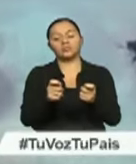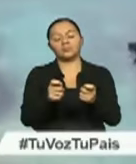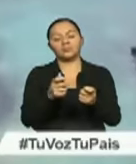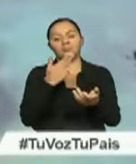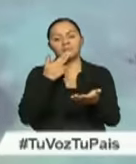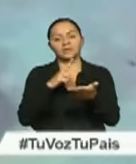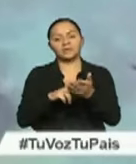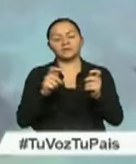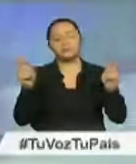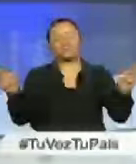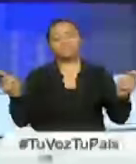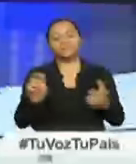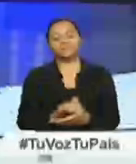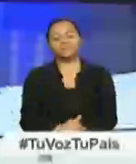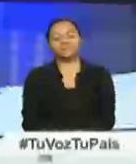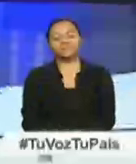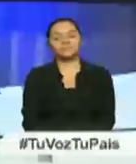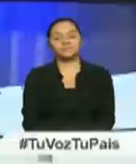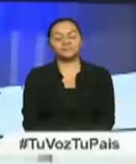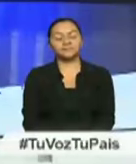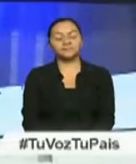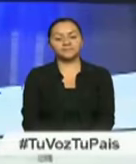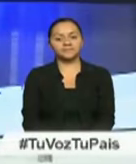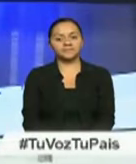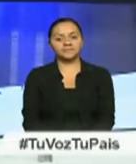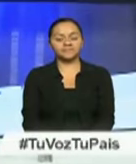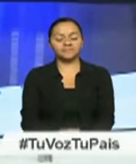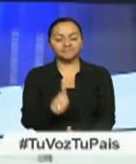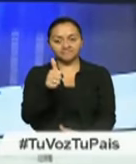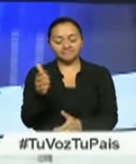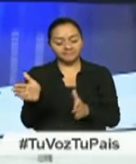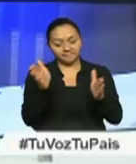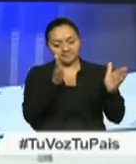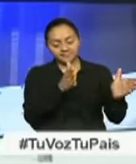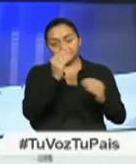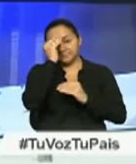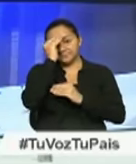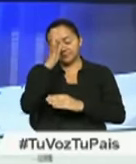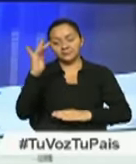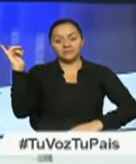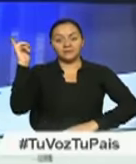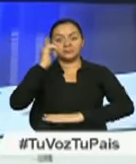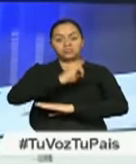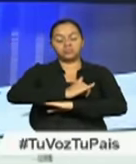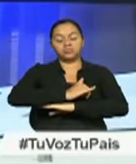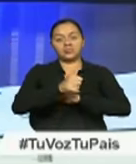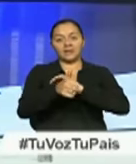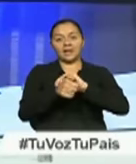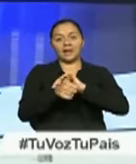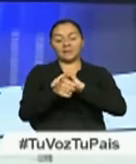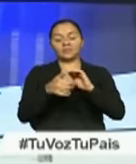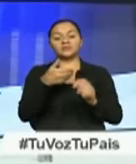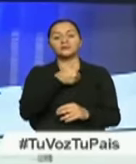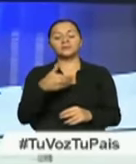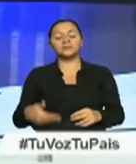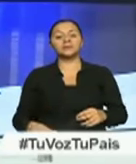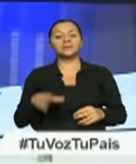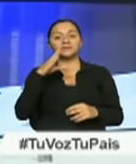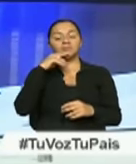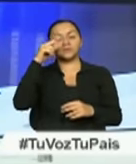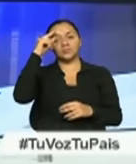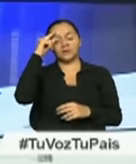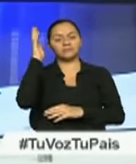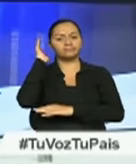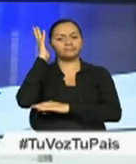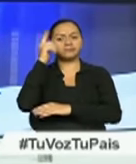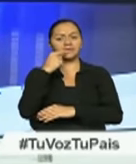cartas náuticas. Bien, y ahora les contamos que a su arribo a Galápagos, el presidente de la República, Rafael Correa, manifestó